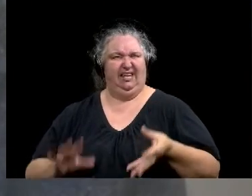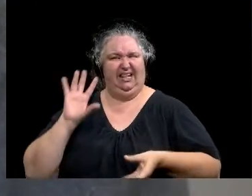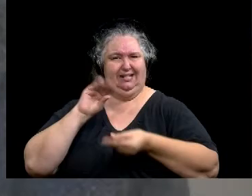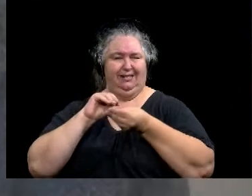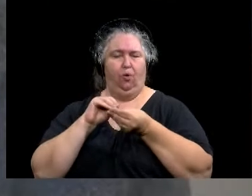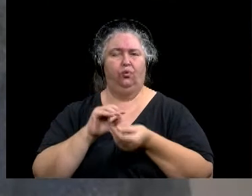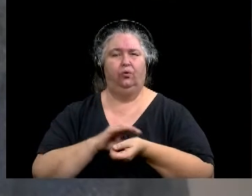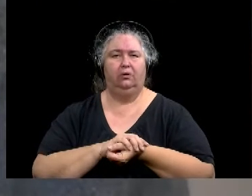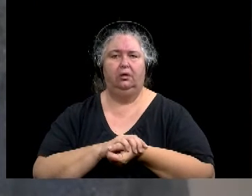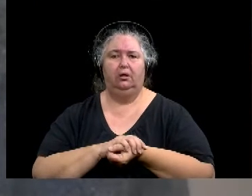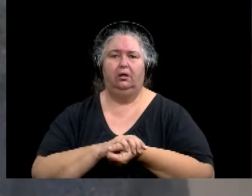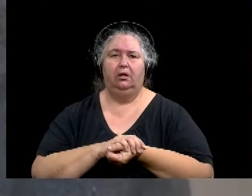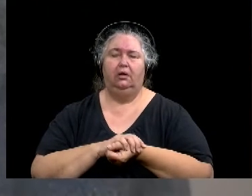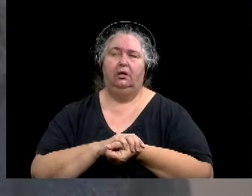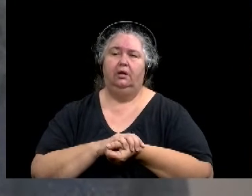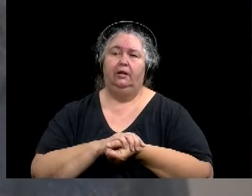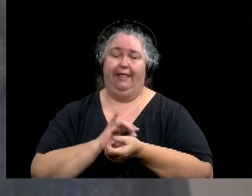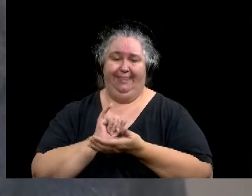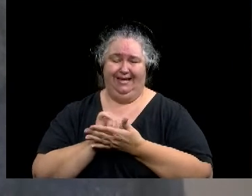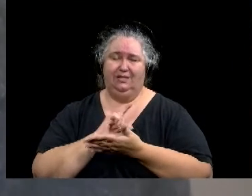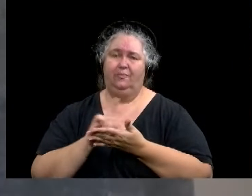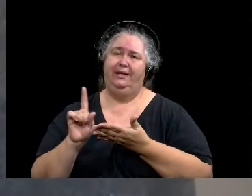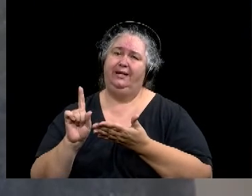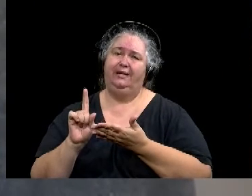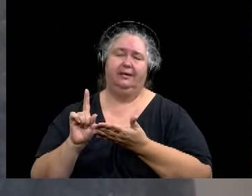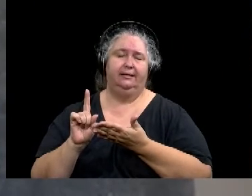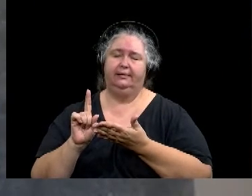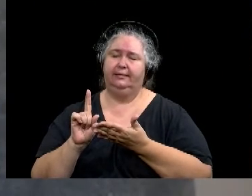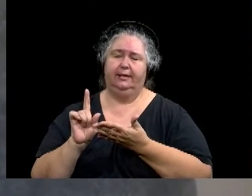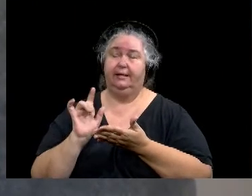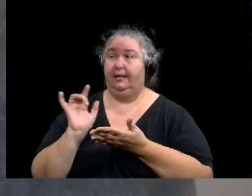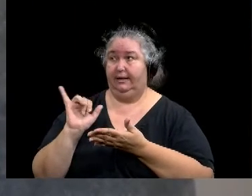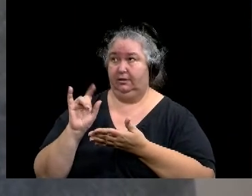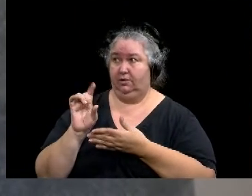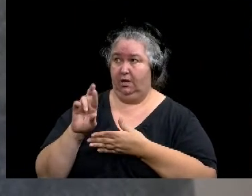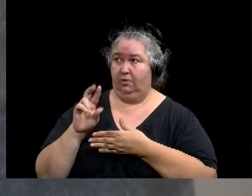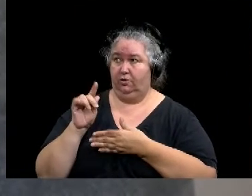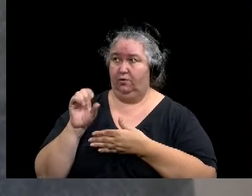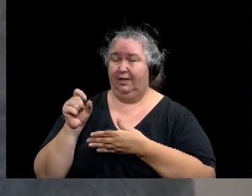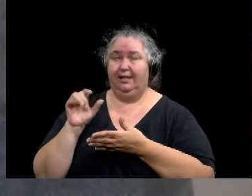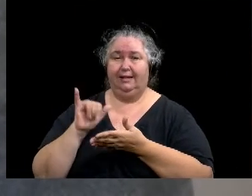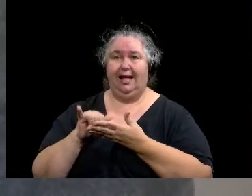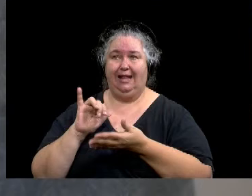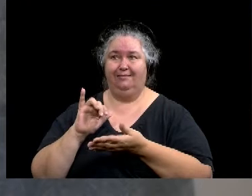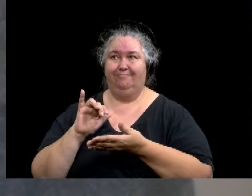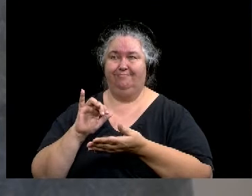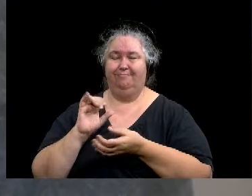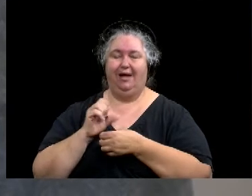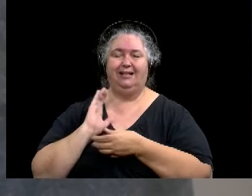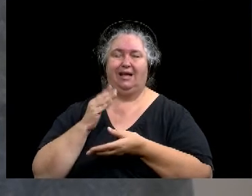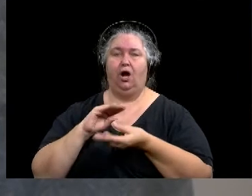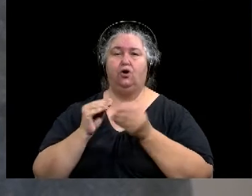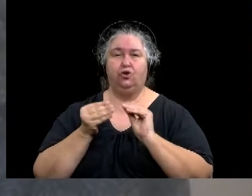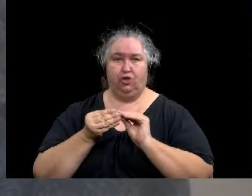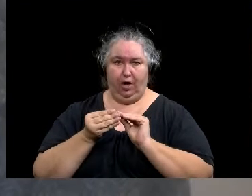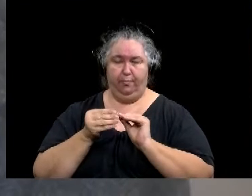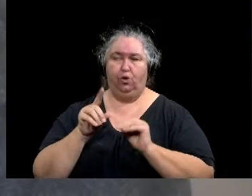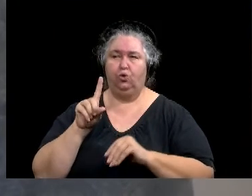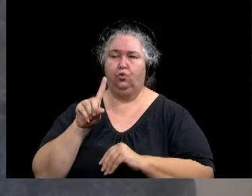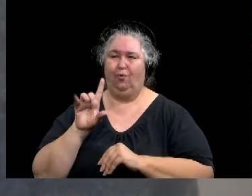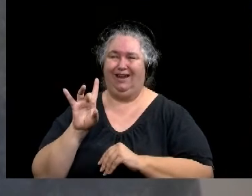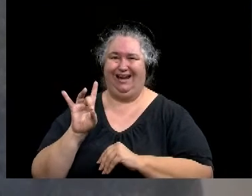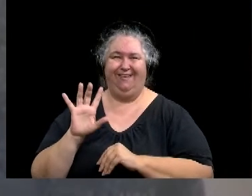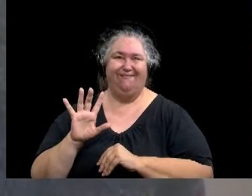de la semana pasada así es que son 15 más muertos adicionales y esos son